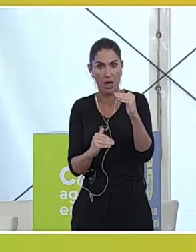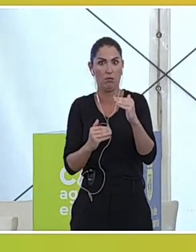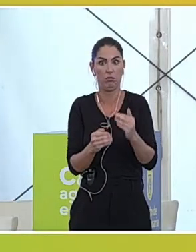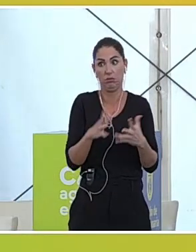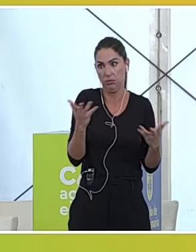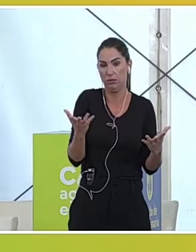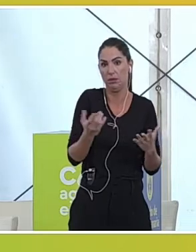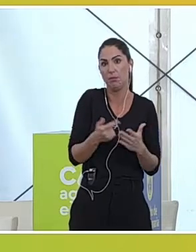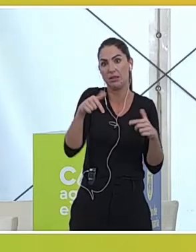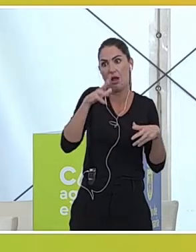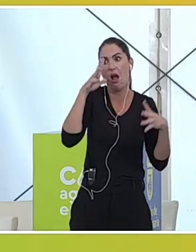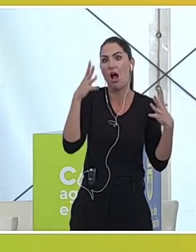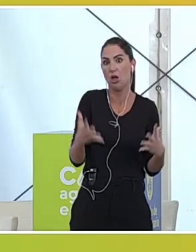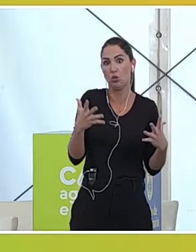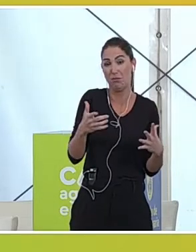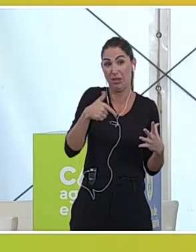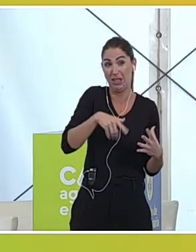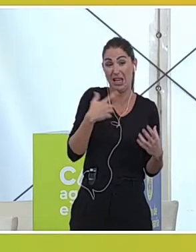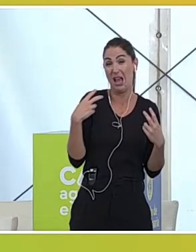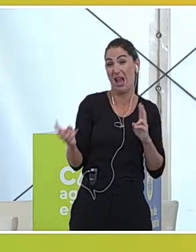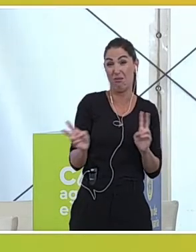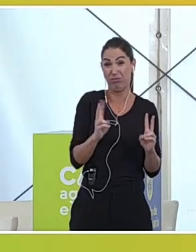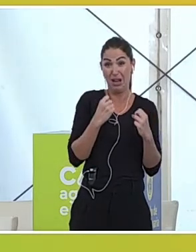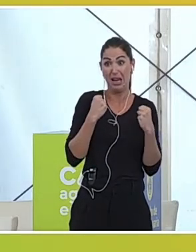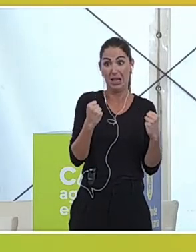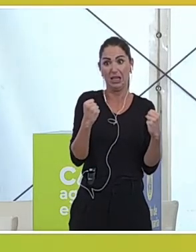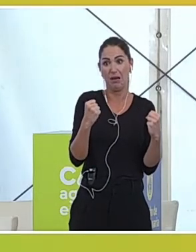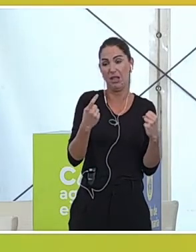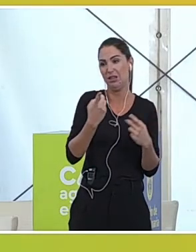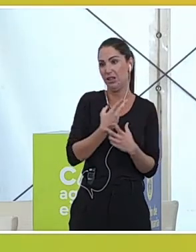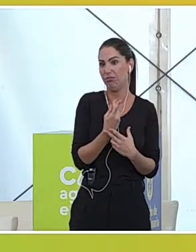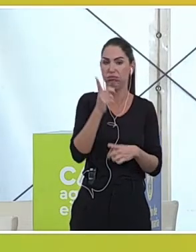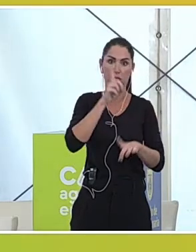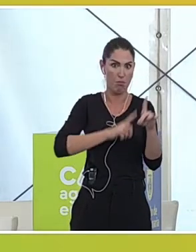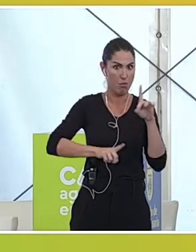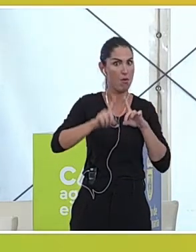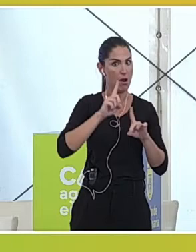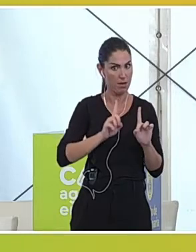tiempo que vemos que energéticamente estamos sufriendo todos unos problemas importantes.